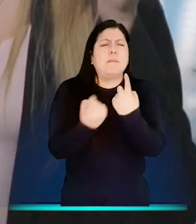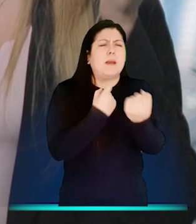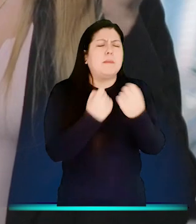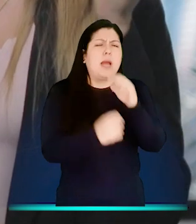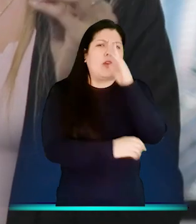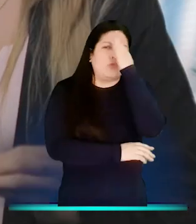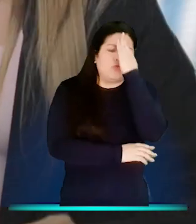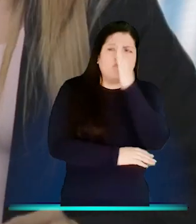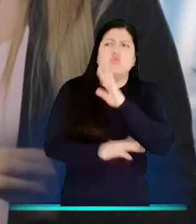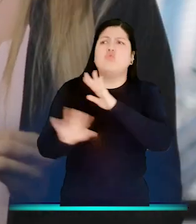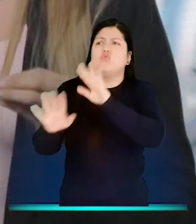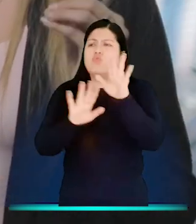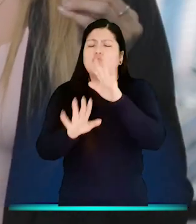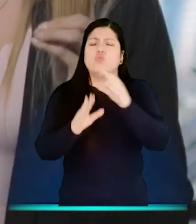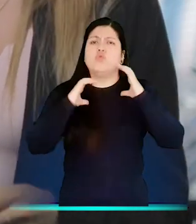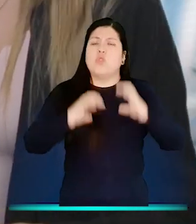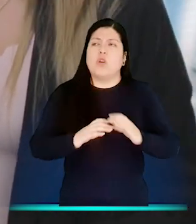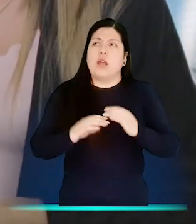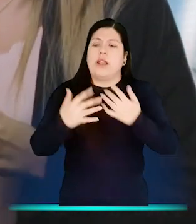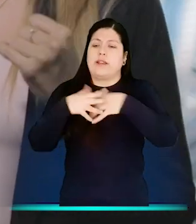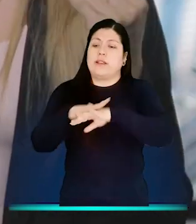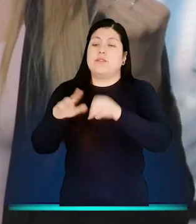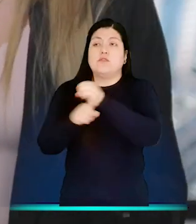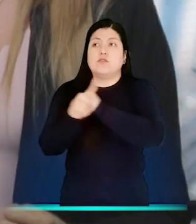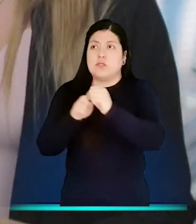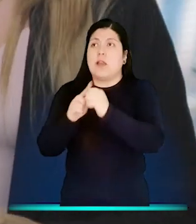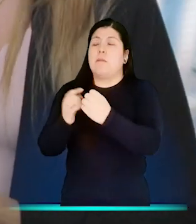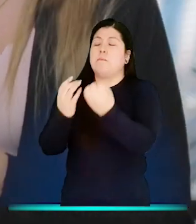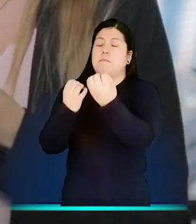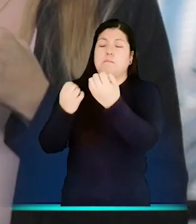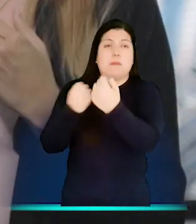todas esas dudas de nuestros ciudadanos a través de las